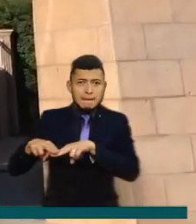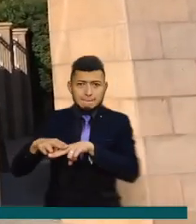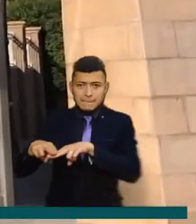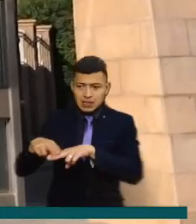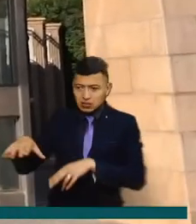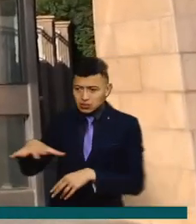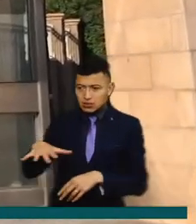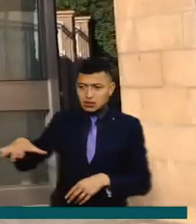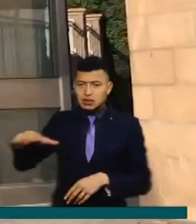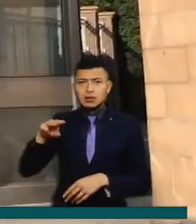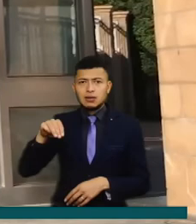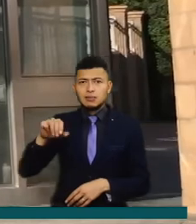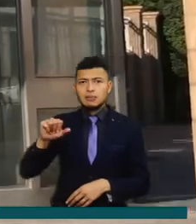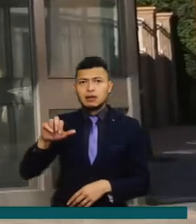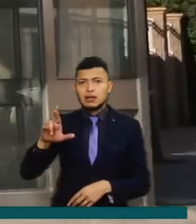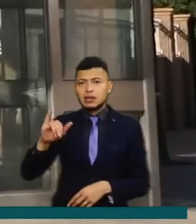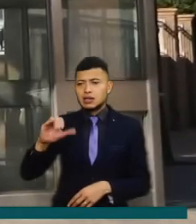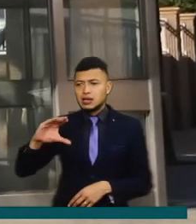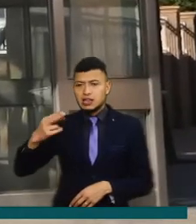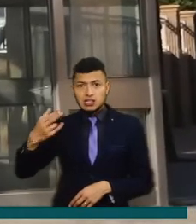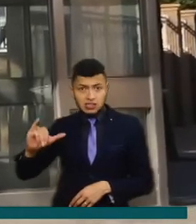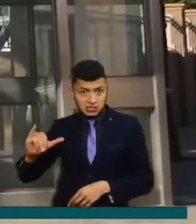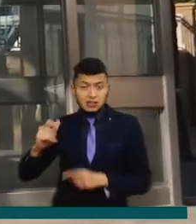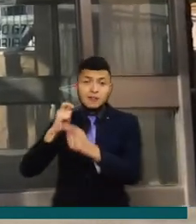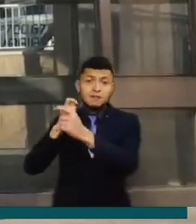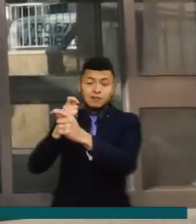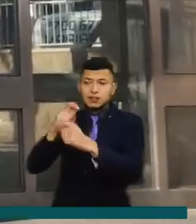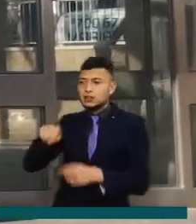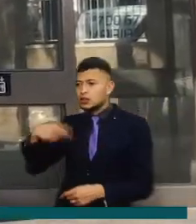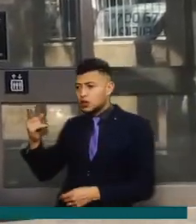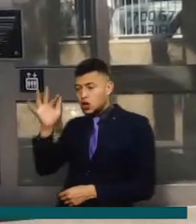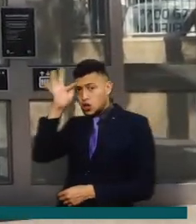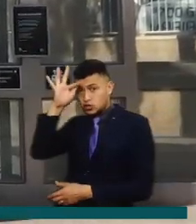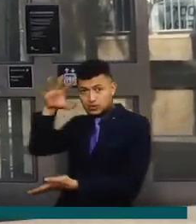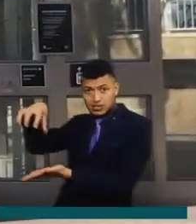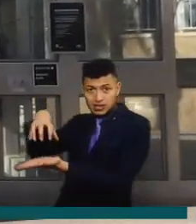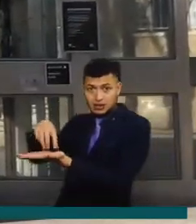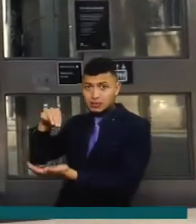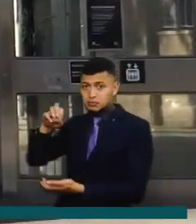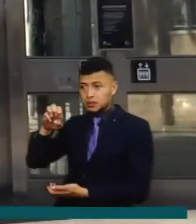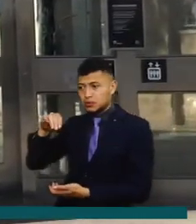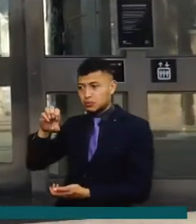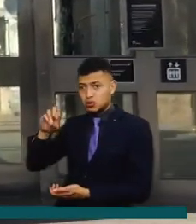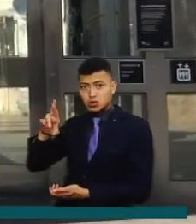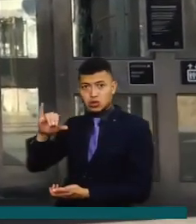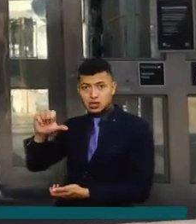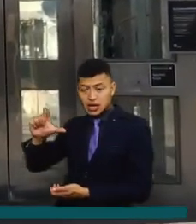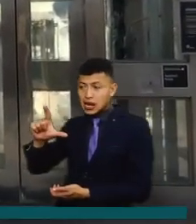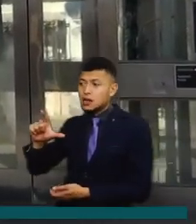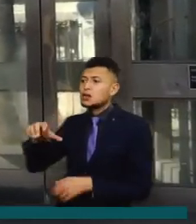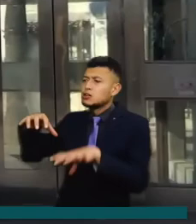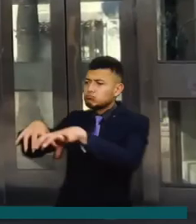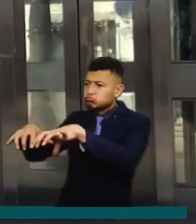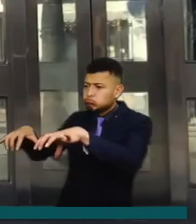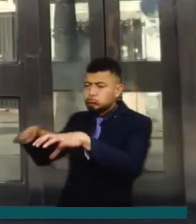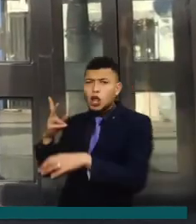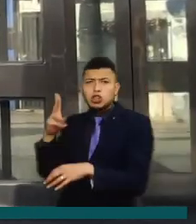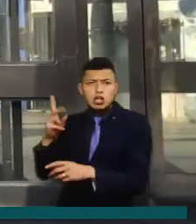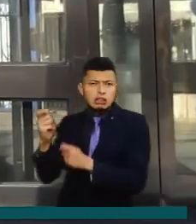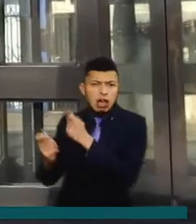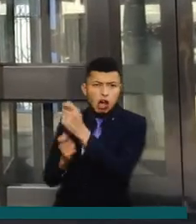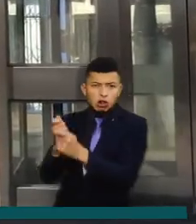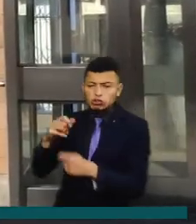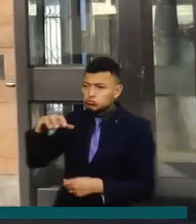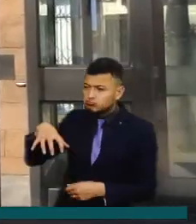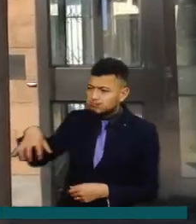Mariachi. Topa con el Hospital Y Memorial y la calle Primera, donde hay una decena de negocios mexicanos que son un